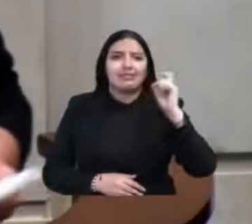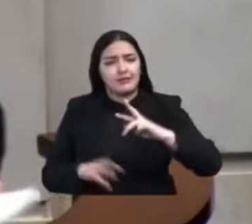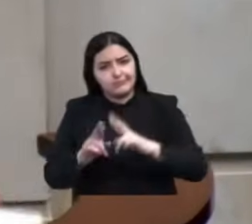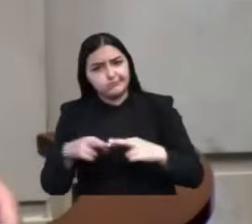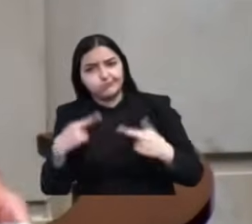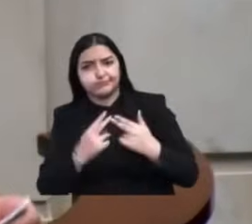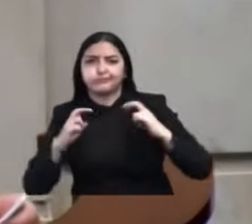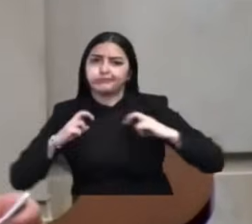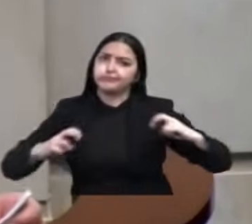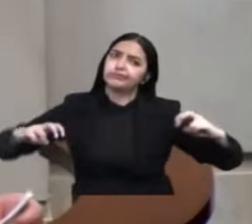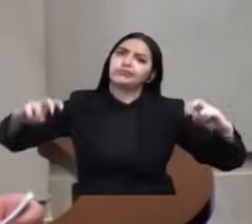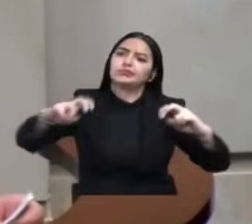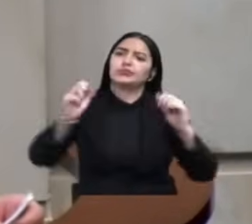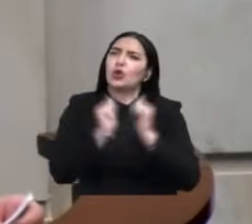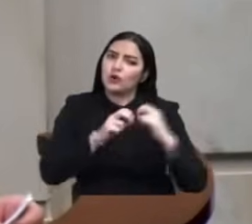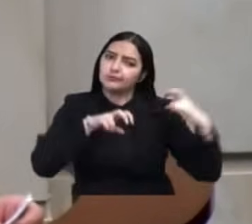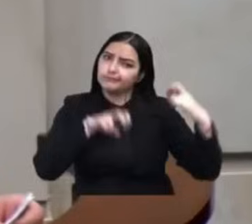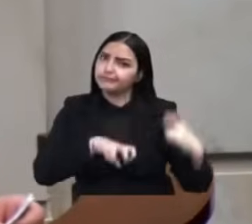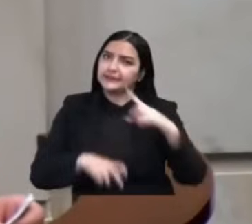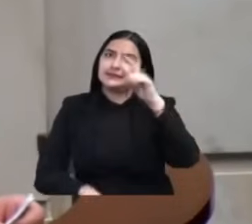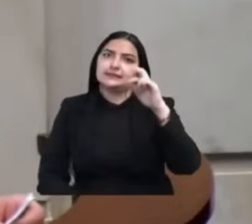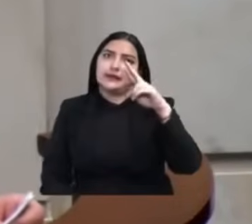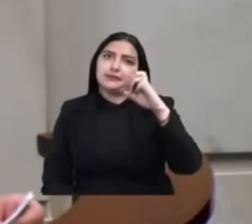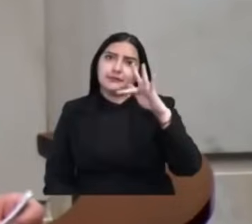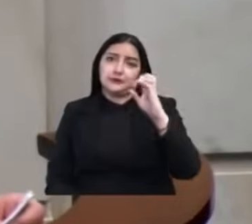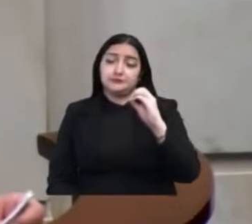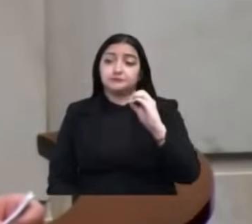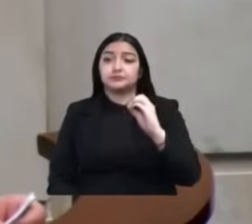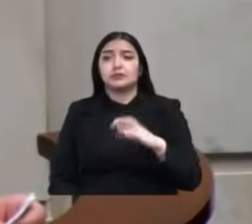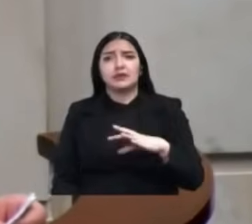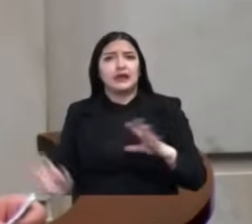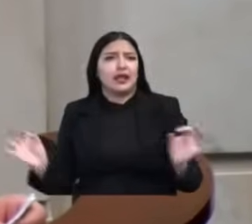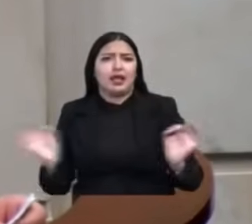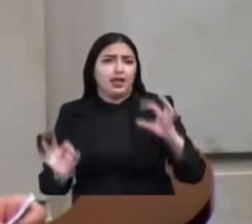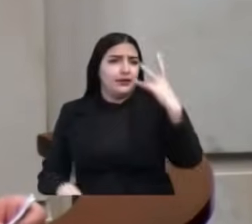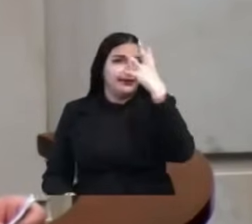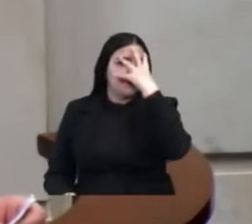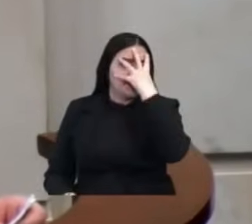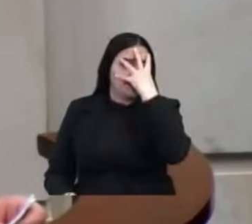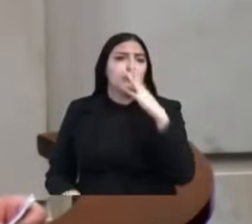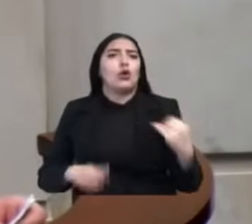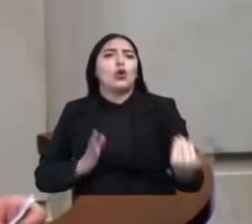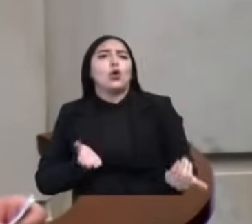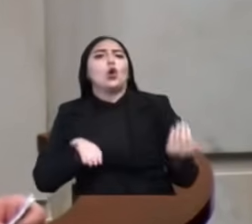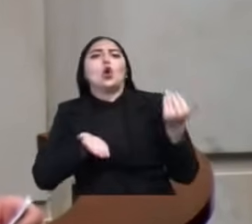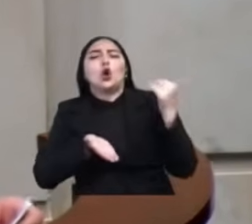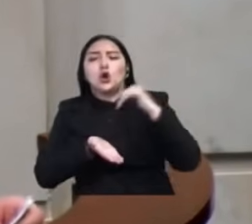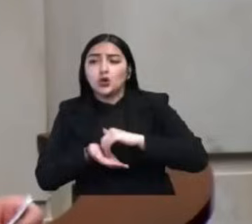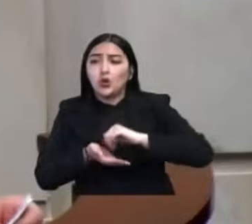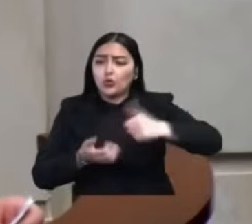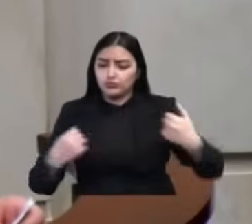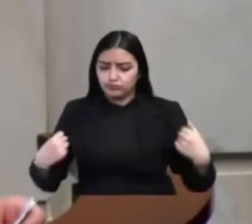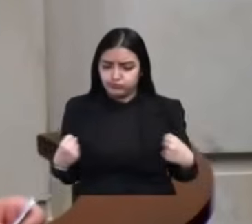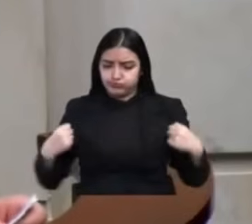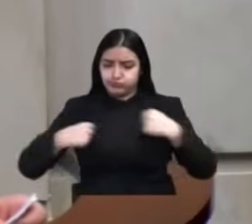reunirnos con Sarmiento Angulo. Luego, sin ninguna vergüenza, se pone de nuevo otro